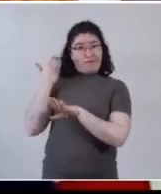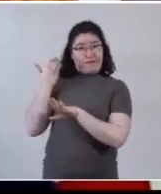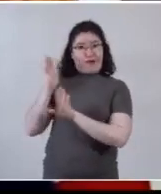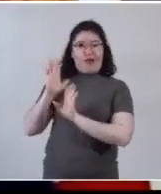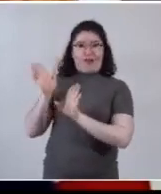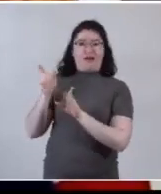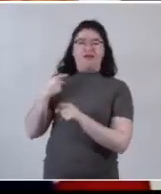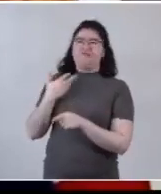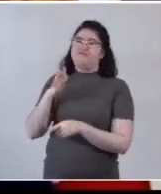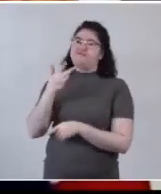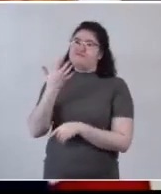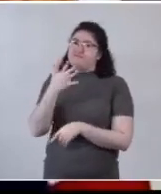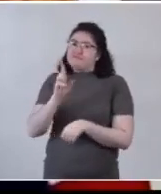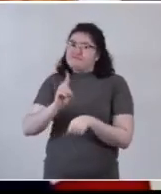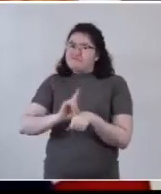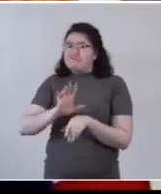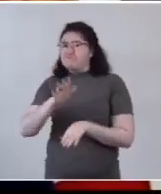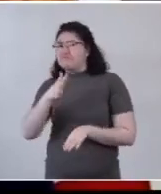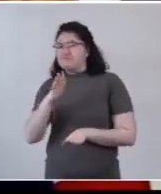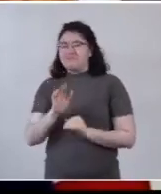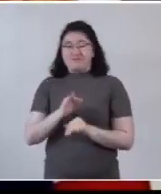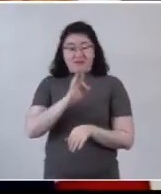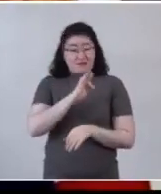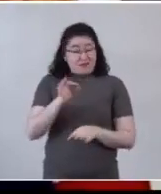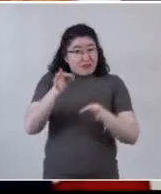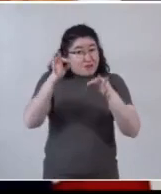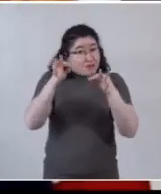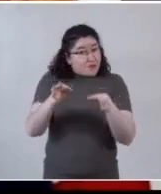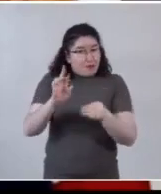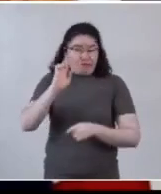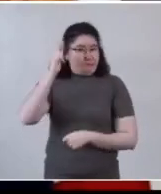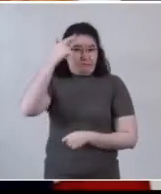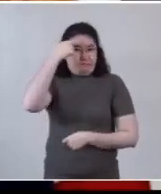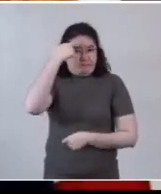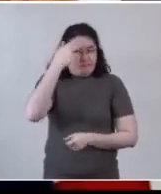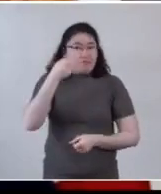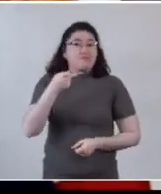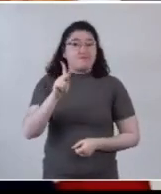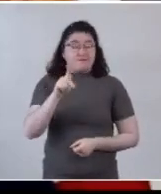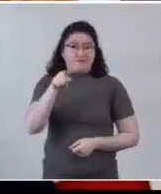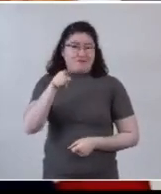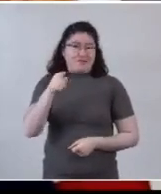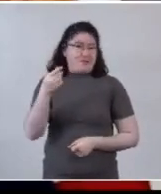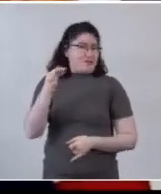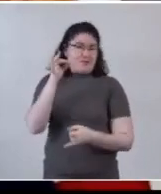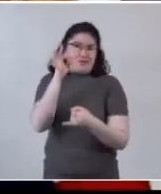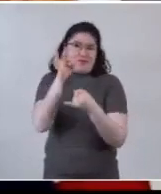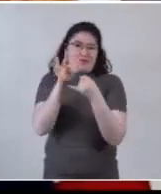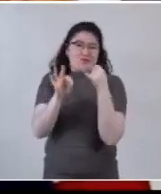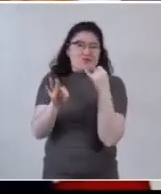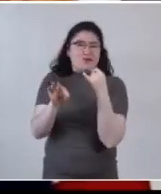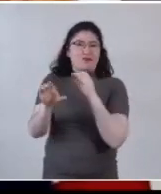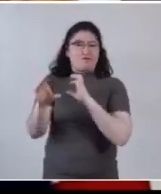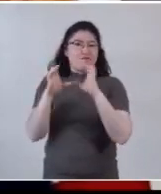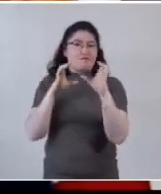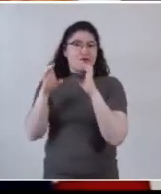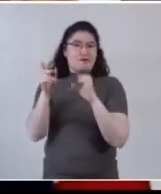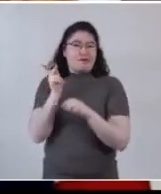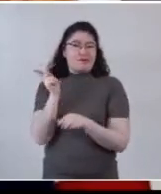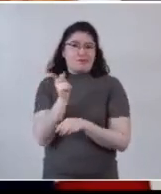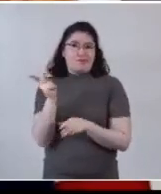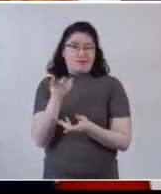días, si no me equivoco, no recuerdo la fecha exacta, pero pues fue la última comunicación que se